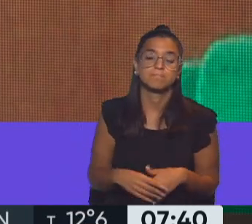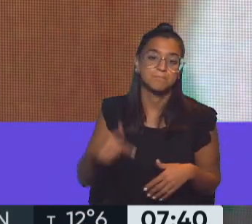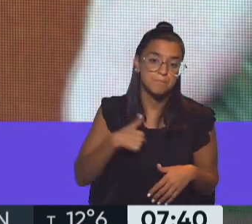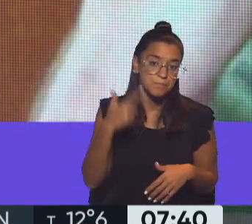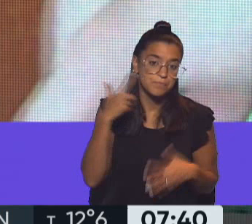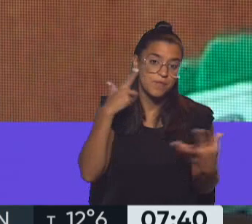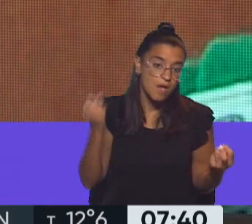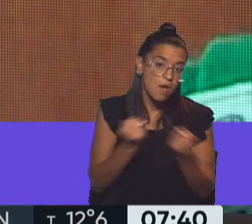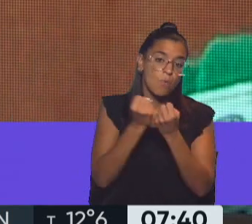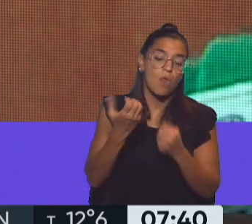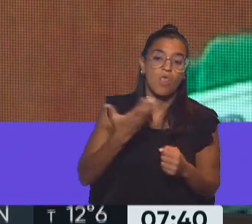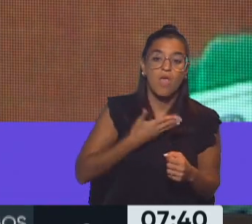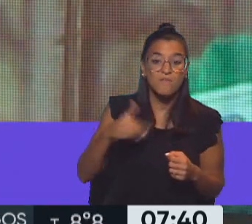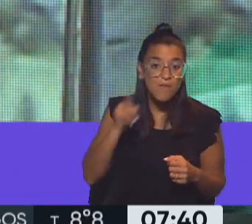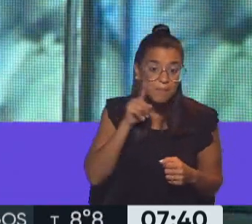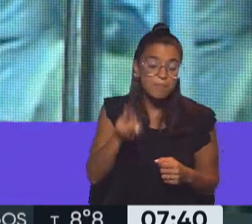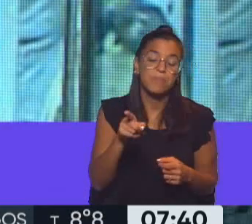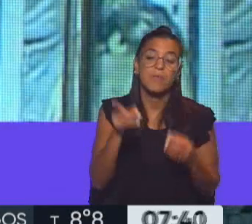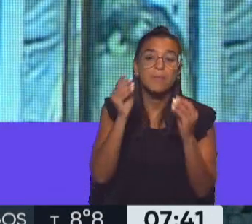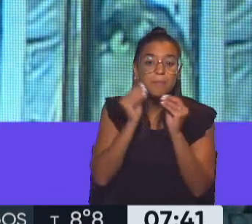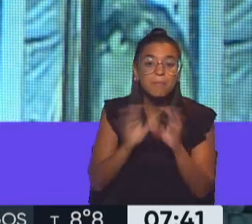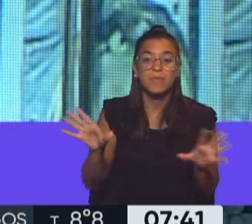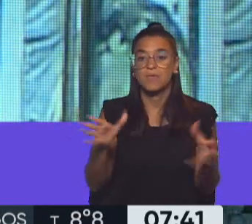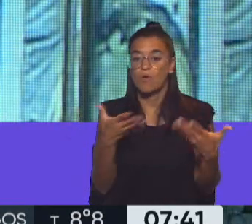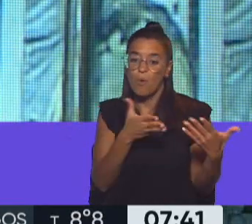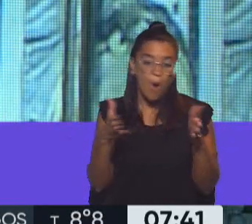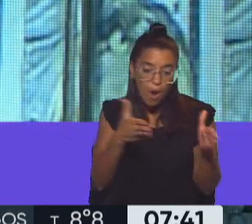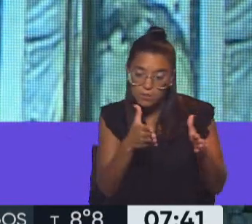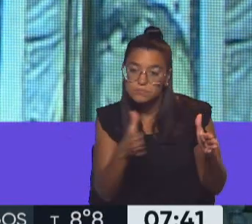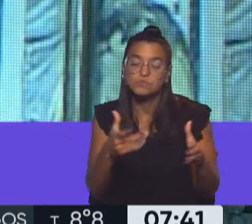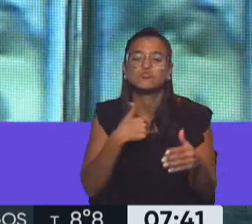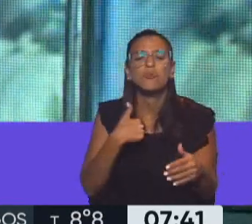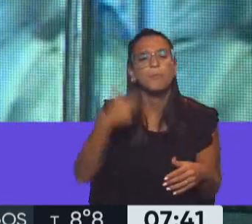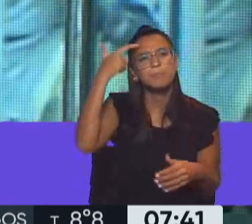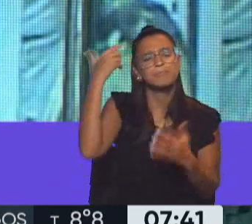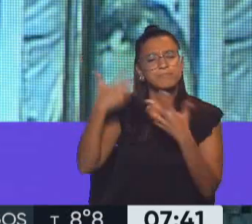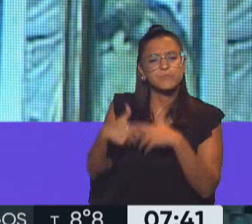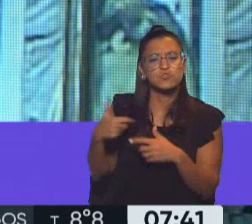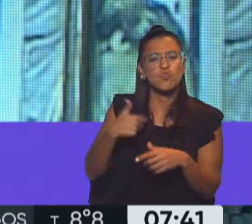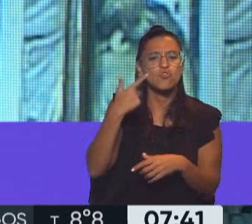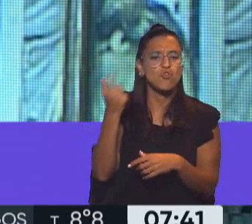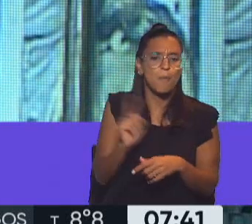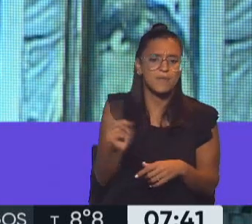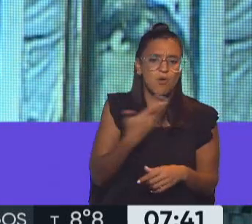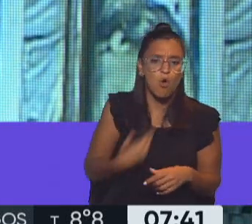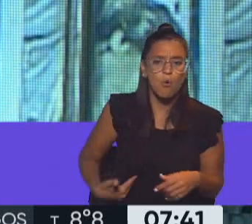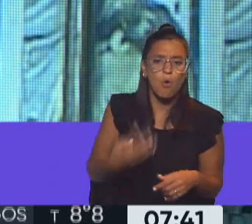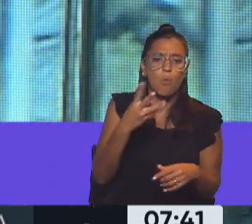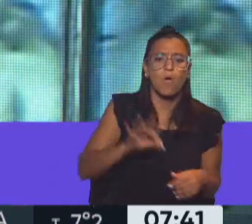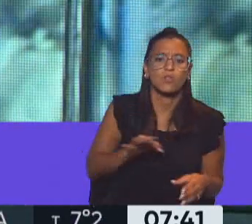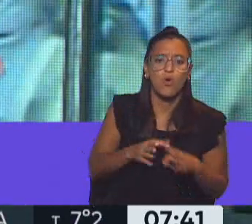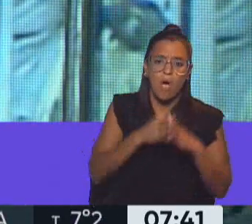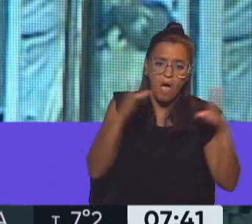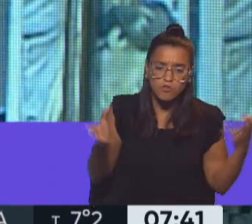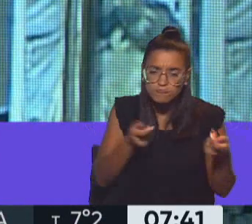el acuerdo con el fondo en principio marque un cambio de rumbo. Si yo venía recién pensando, no imaginaba un gobierno 4 años negociando